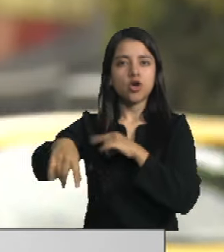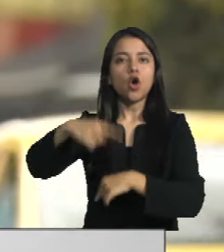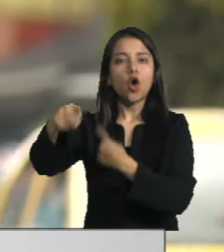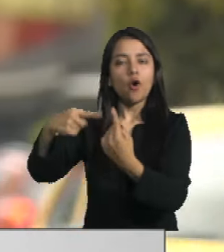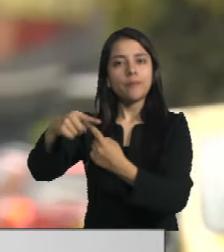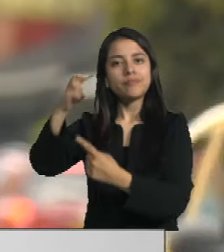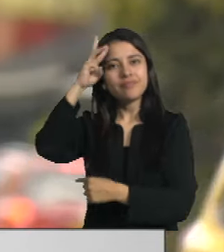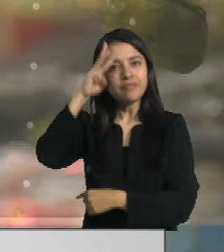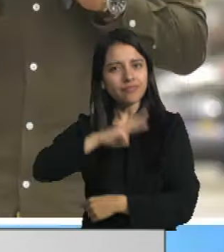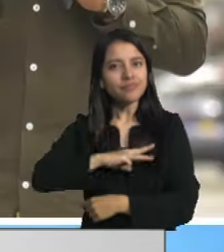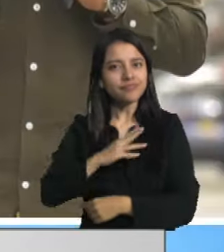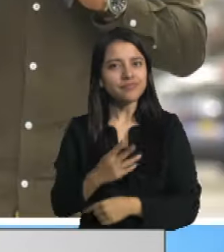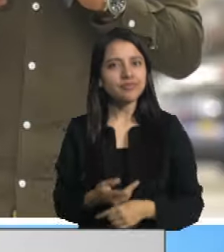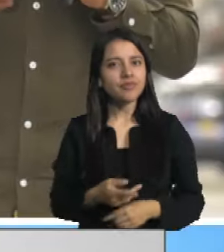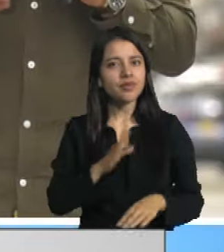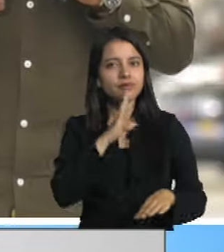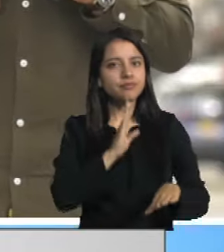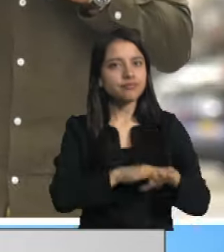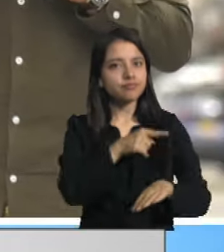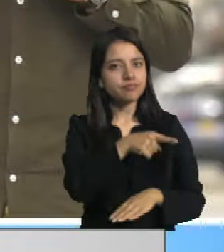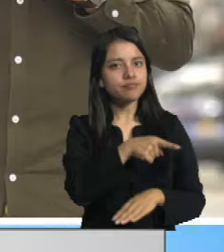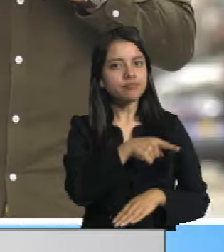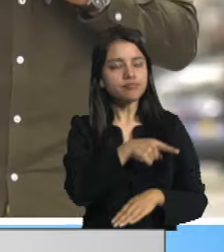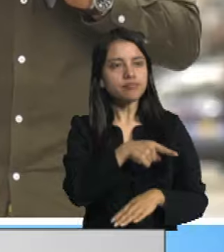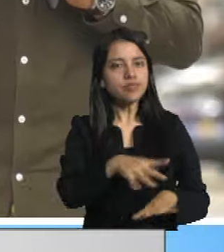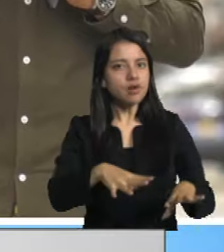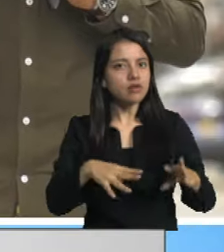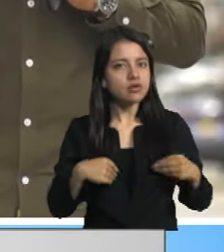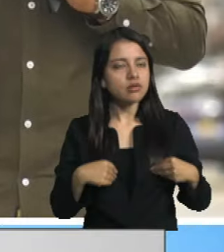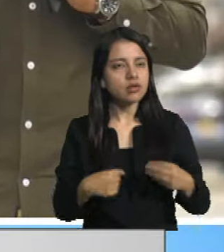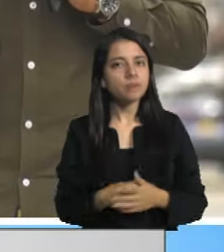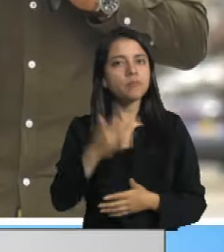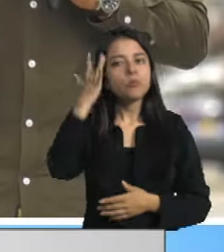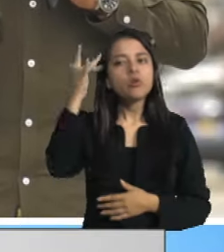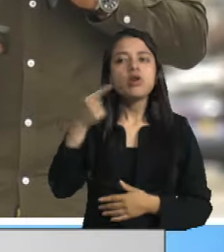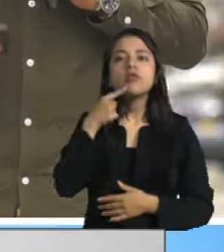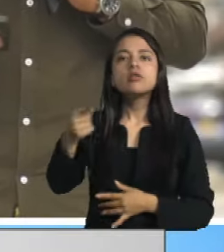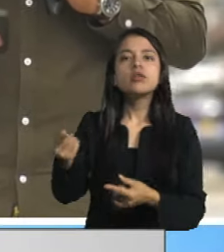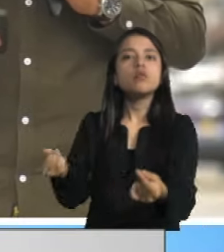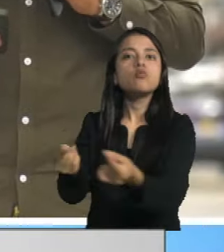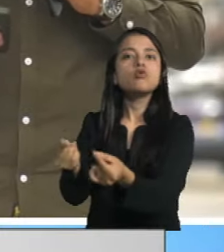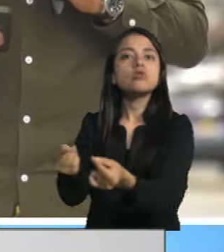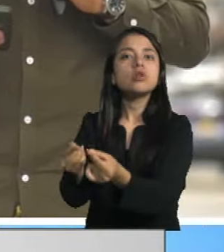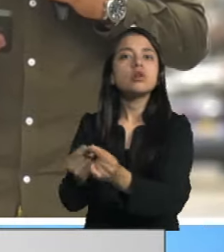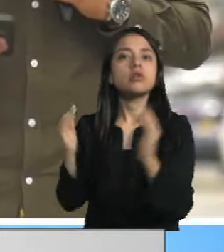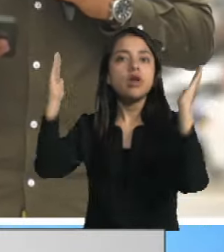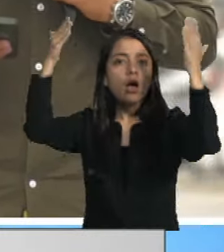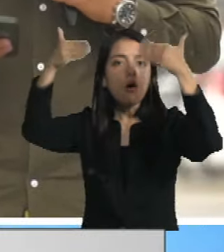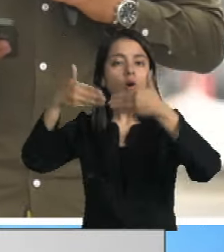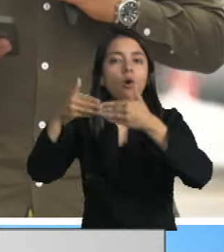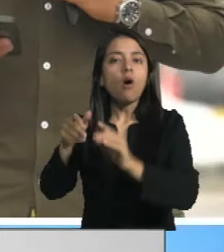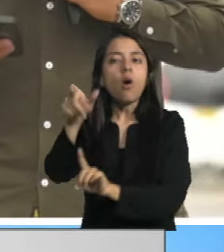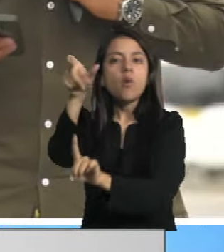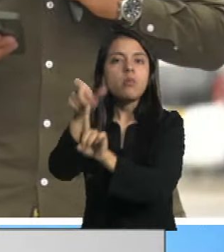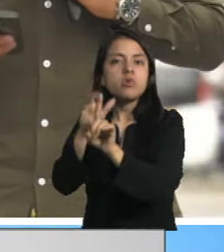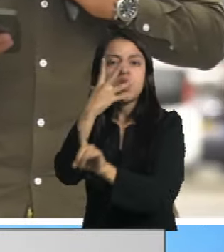del Ejército Nacional. Esto porque supuestamente muy cerca están custodiando a hombres de alias Pescado. También les contamos otra